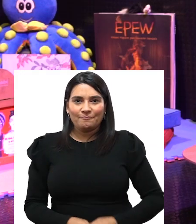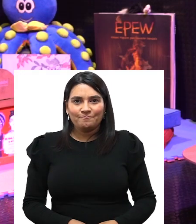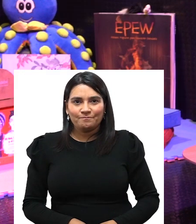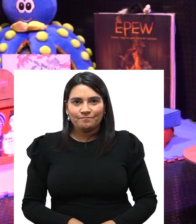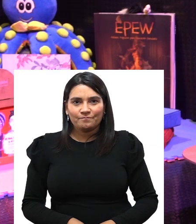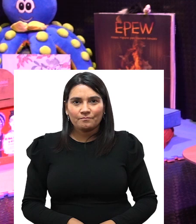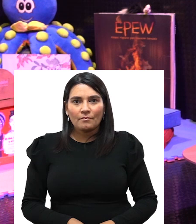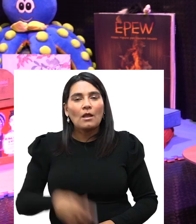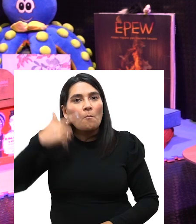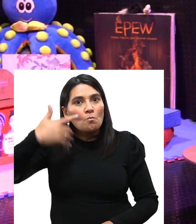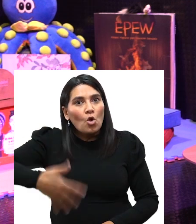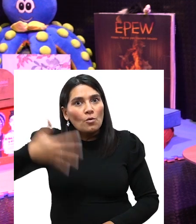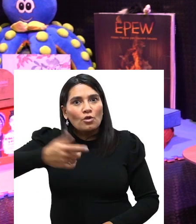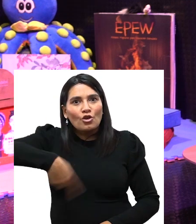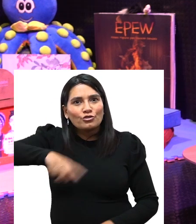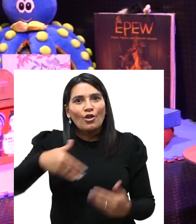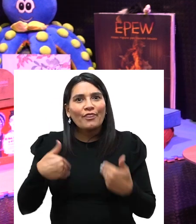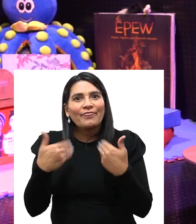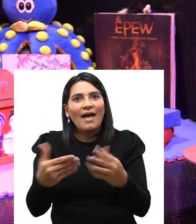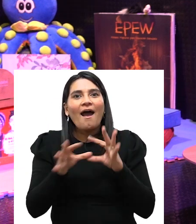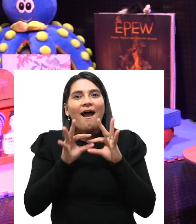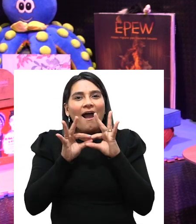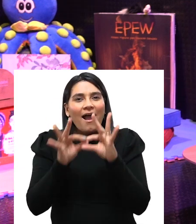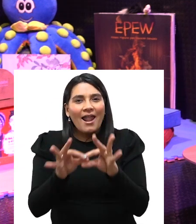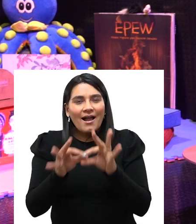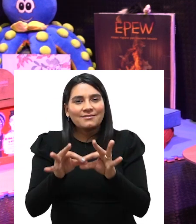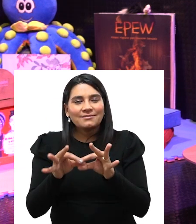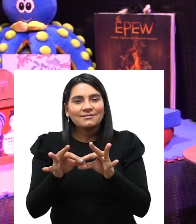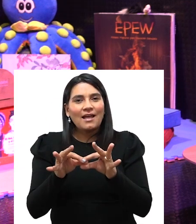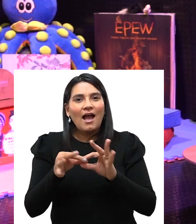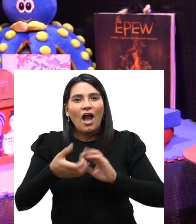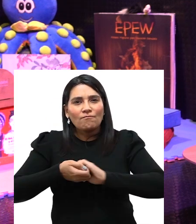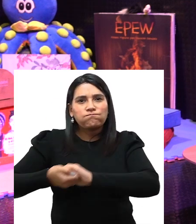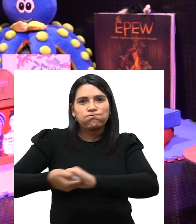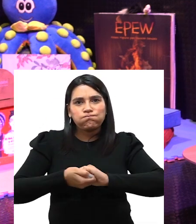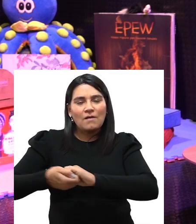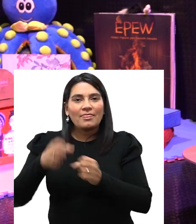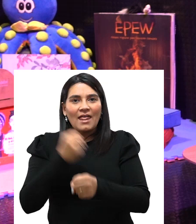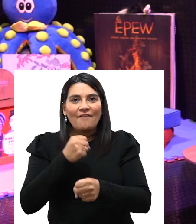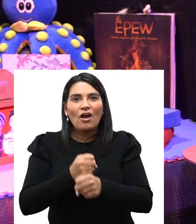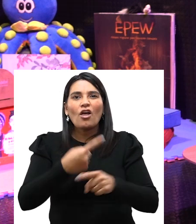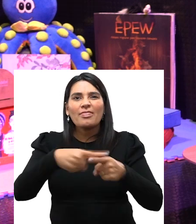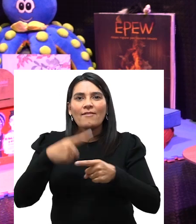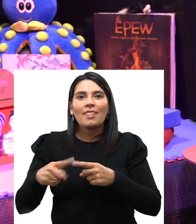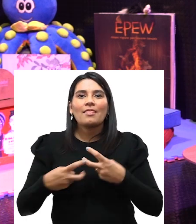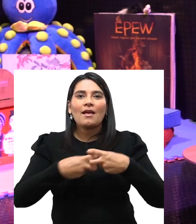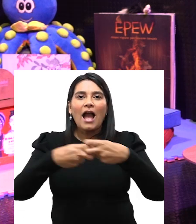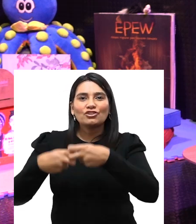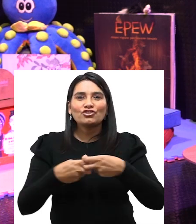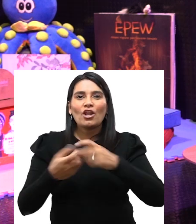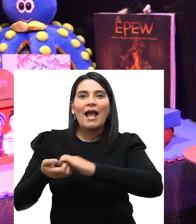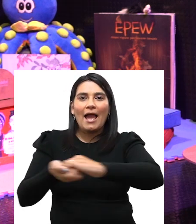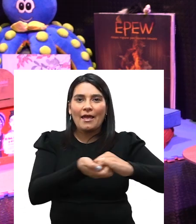Es muy relevante poder agradecer la colaboración y el trabajo permanente que realizamos con las asociaciones gremiales, AJUNGE